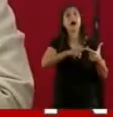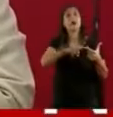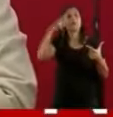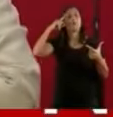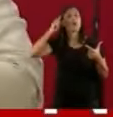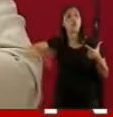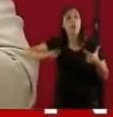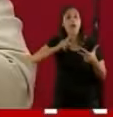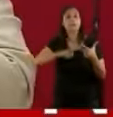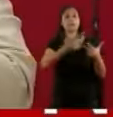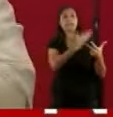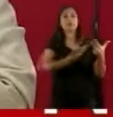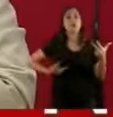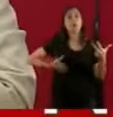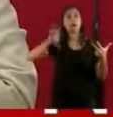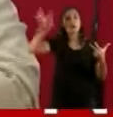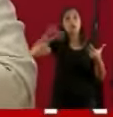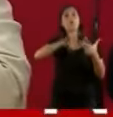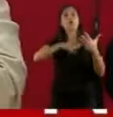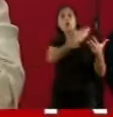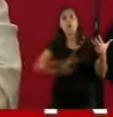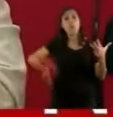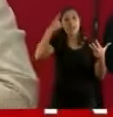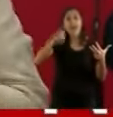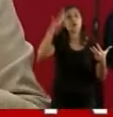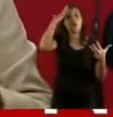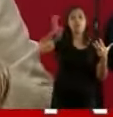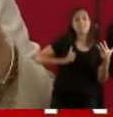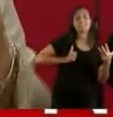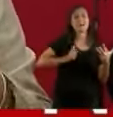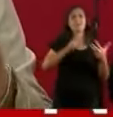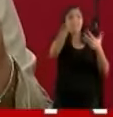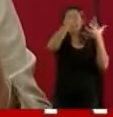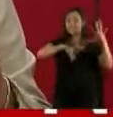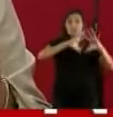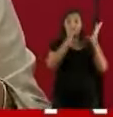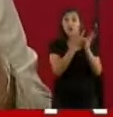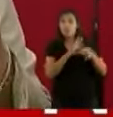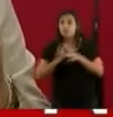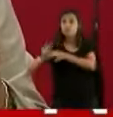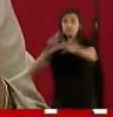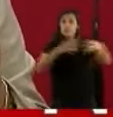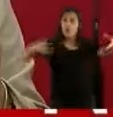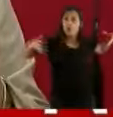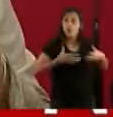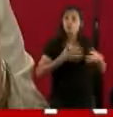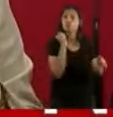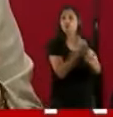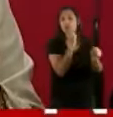provincial, gobierno nacional, fuerzas de seguridad federales, fuerzas armadas, todos juntos,